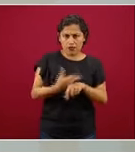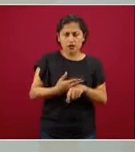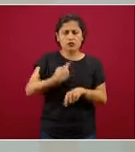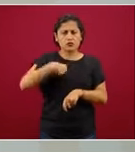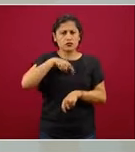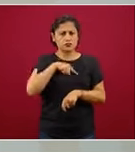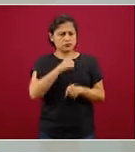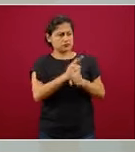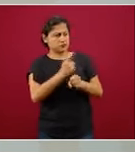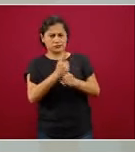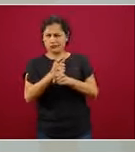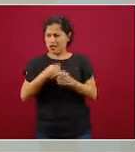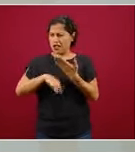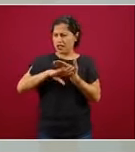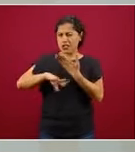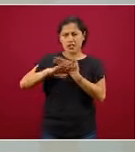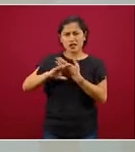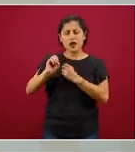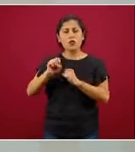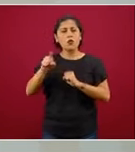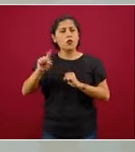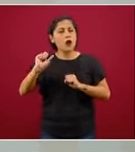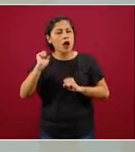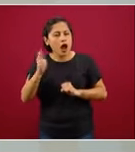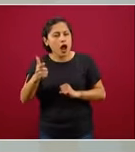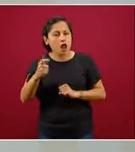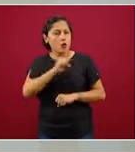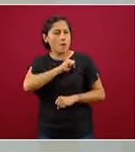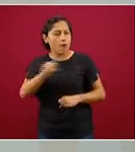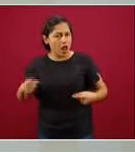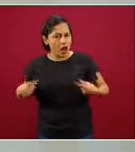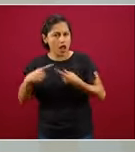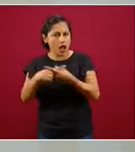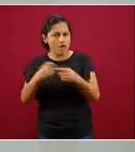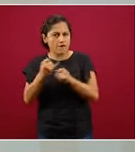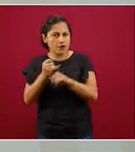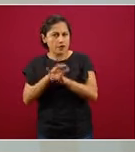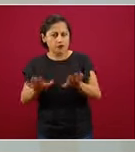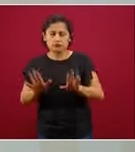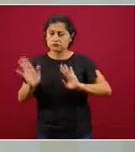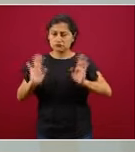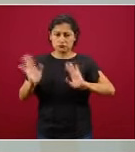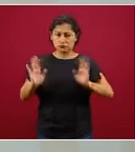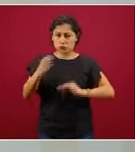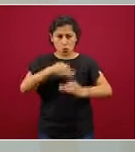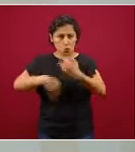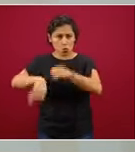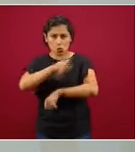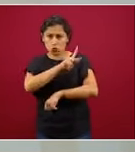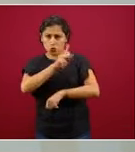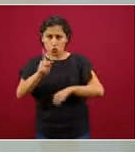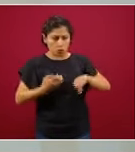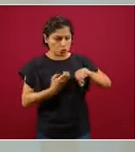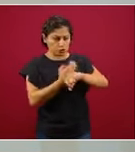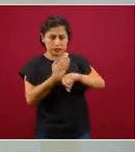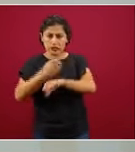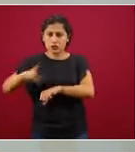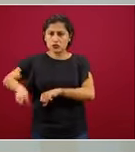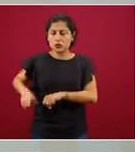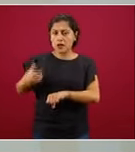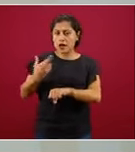que haya mala intención ni un ánimo de afectar la información. Todos y cada uno de los titulares de los gobiernos